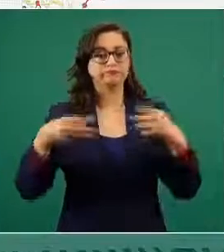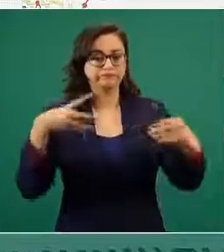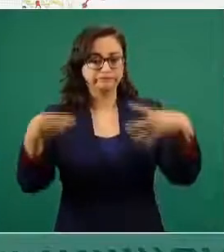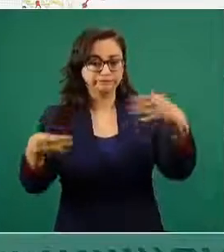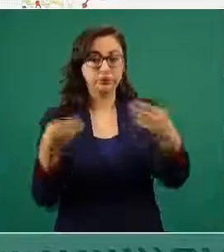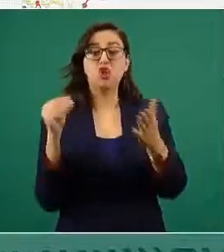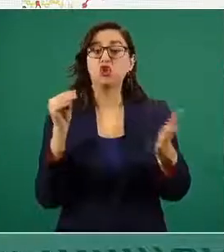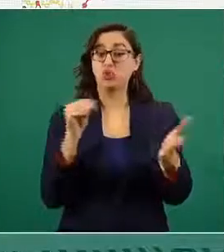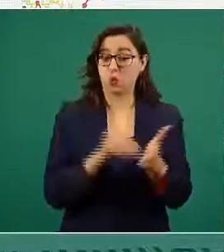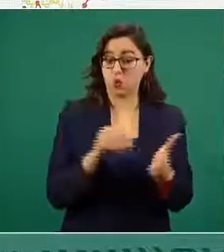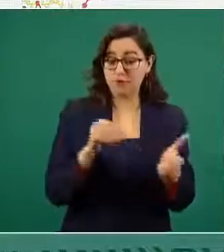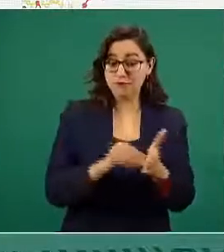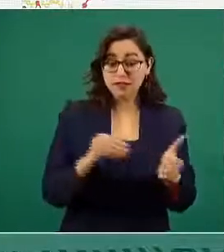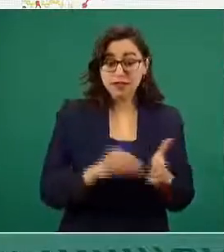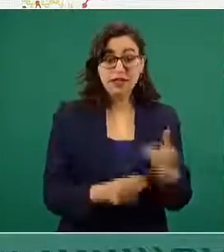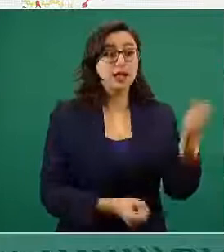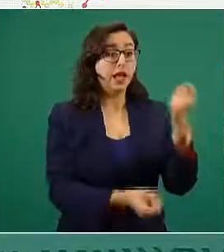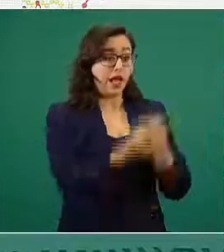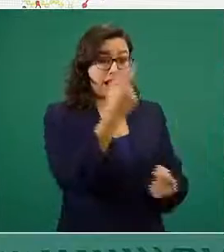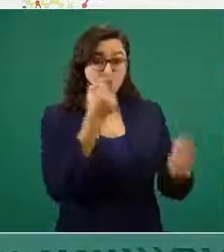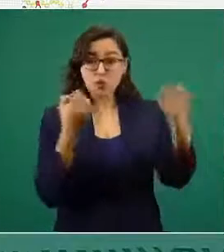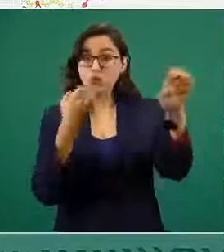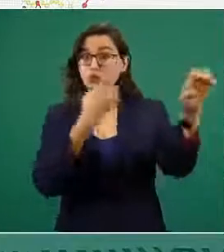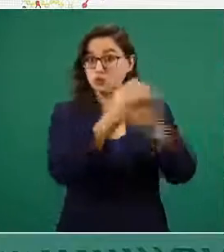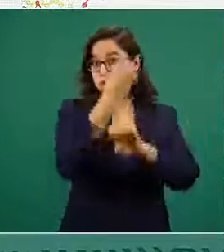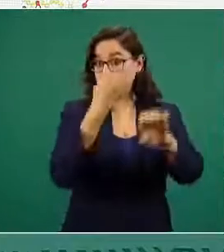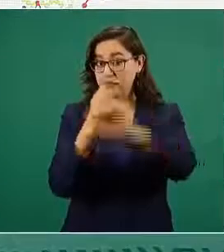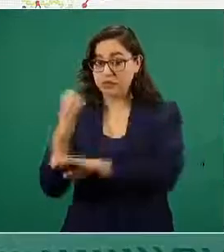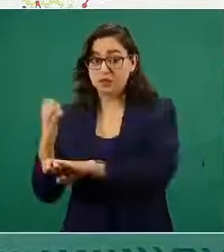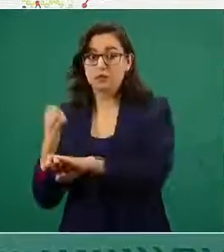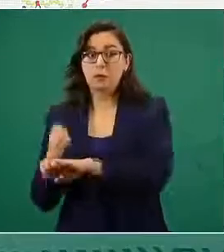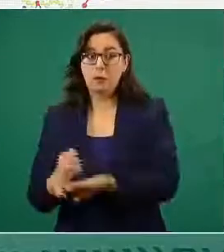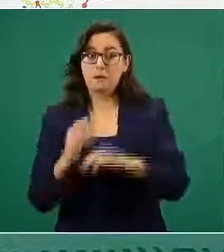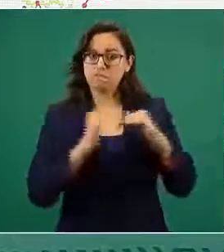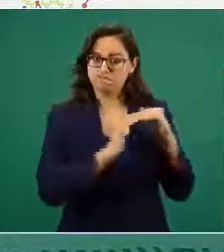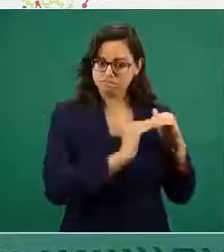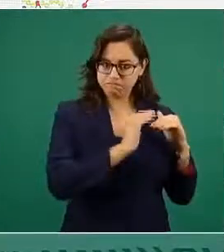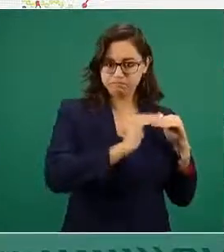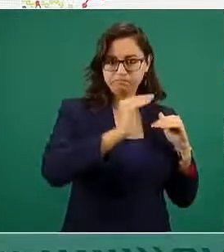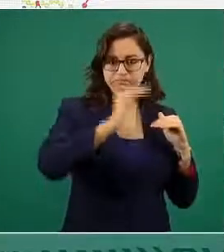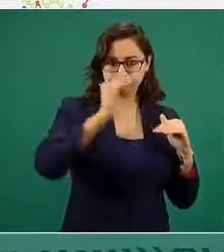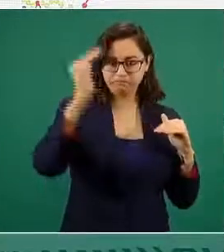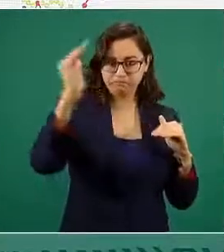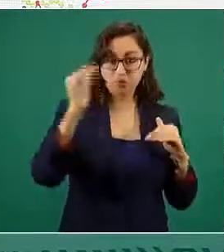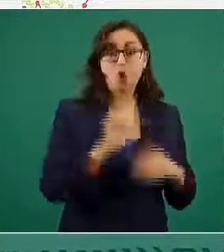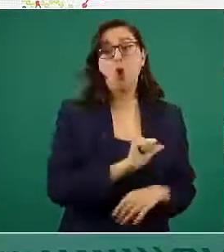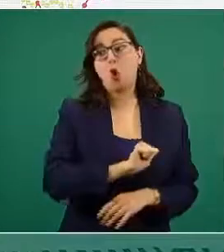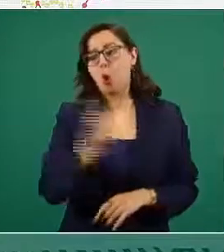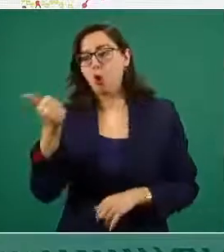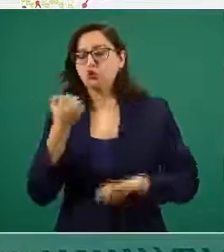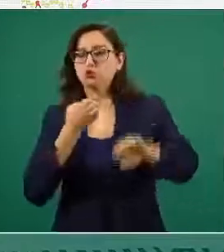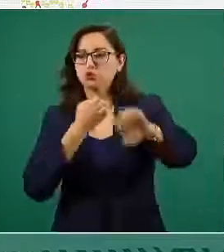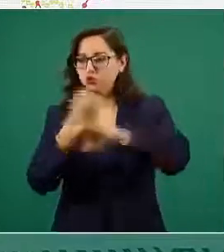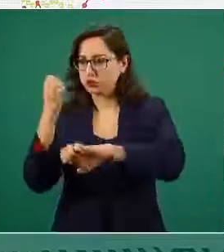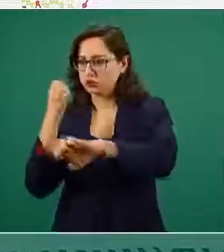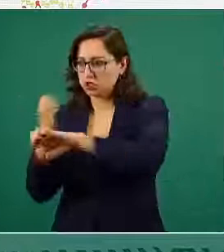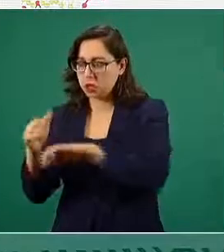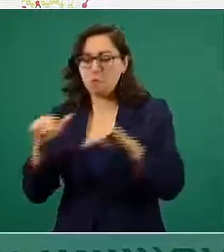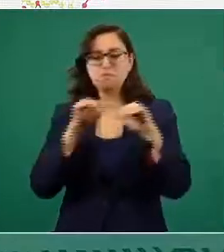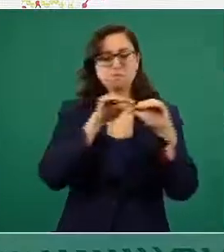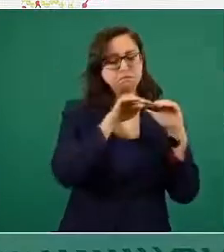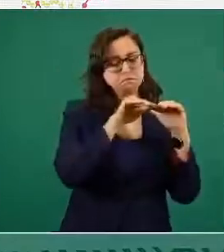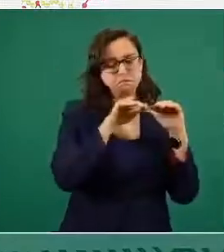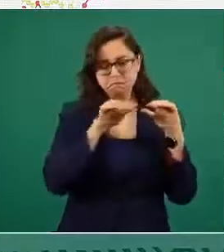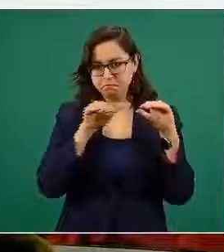este momento hay algunos estados que fueron aquí destacados que tienen tendencias a la alza, hay otros que encontraron ya su punto de